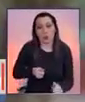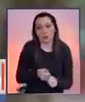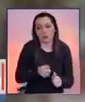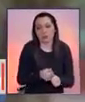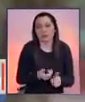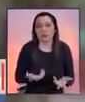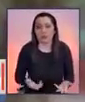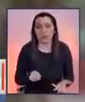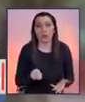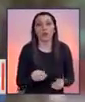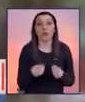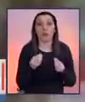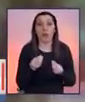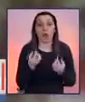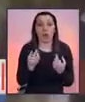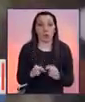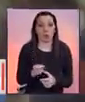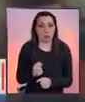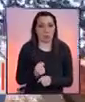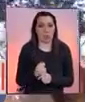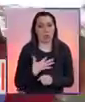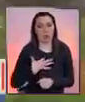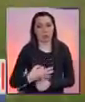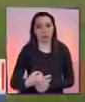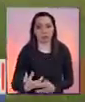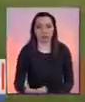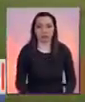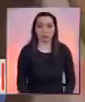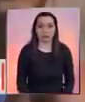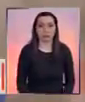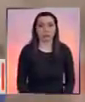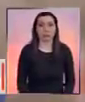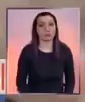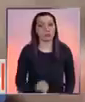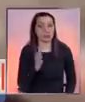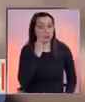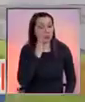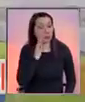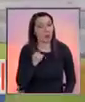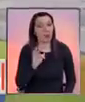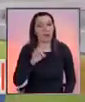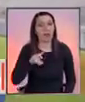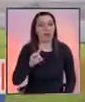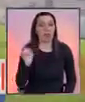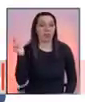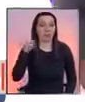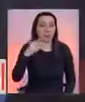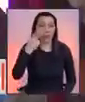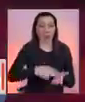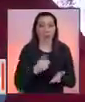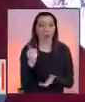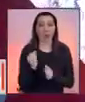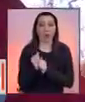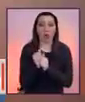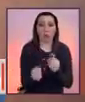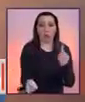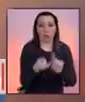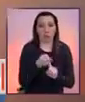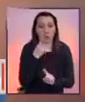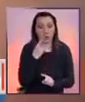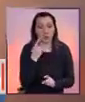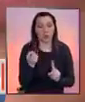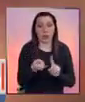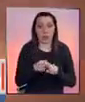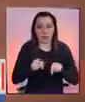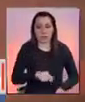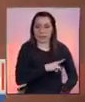tiene buenas oportunidades, incluso de trabajo. Simpatía única. Fernanda llegó en 2011 acompañando a su marido. Se casaron